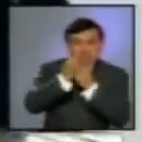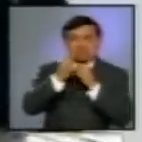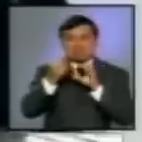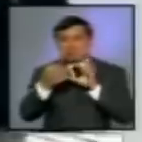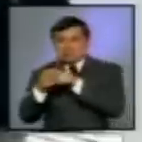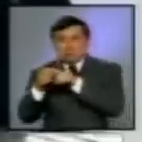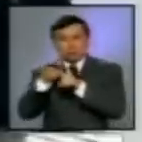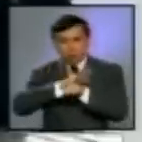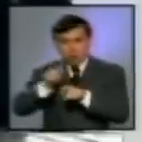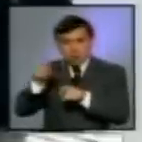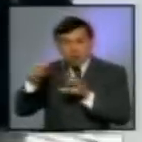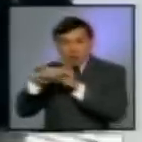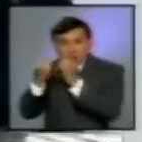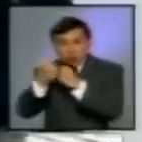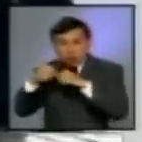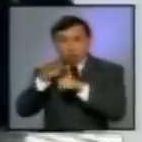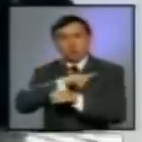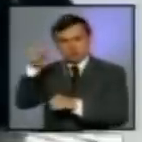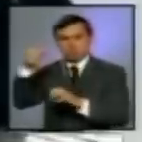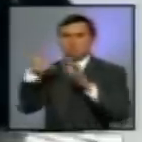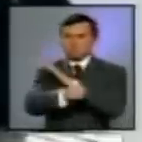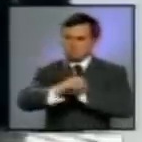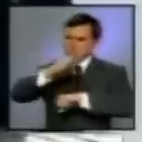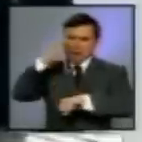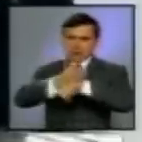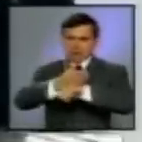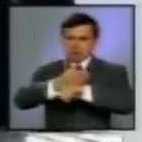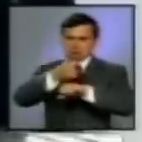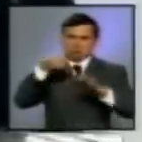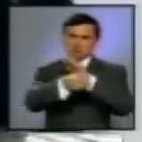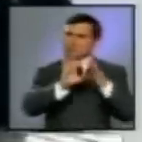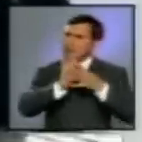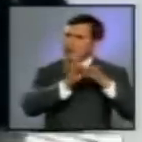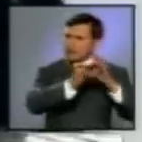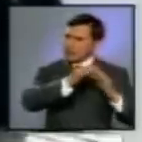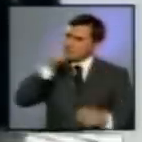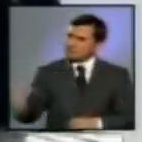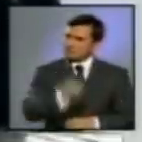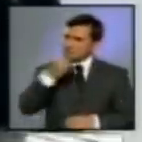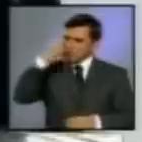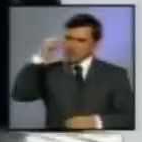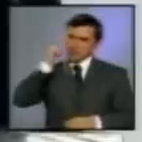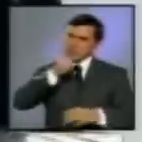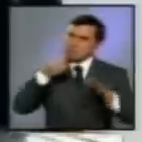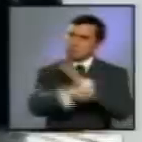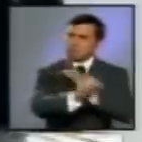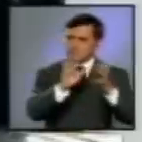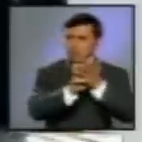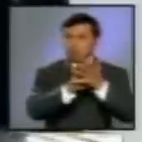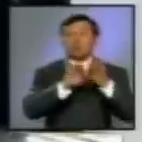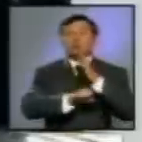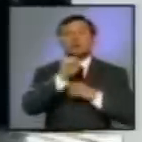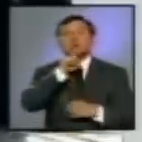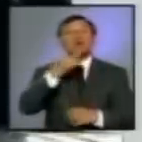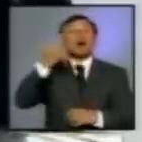cadena perpetua, como la que debiese tener este ex tesorero del exgobernador